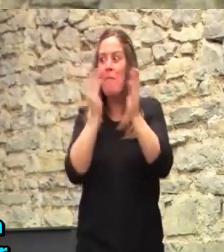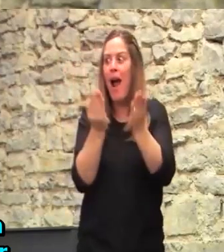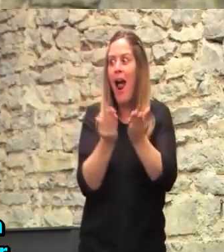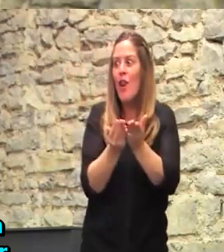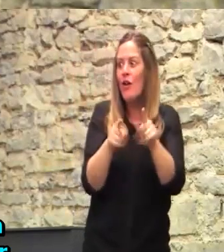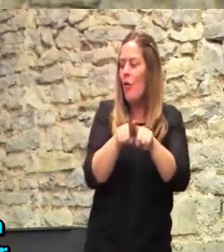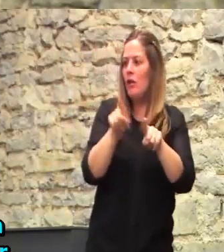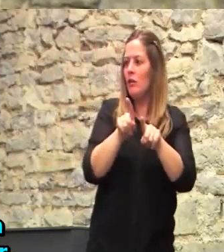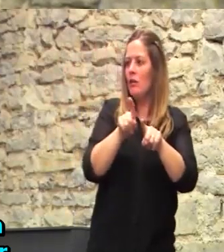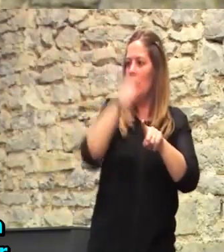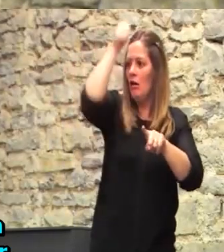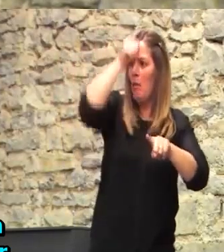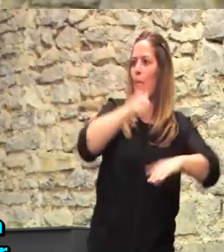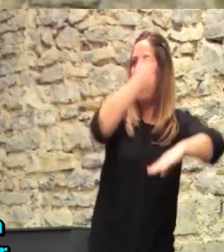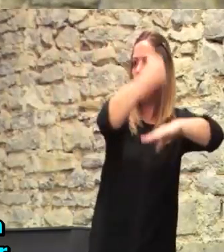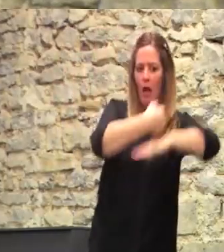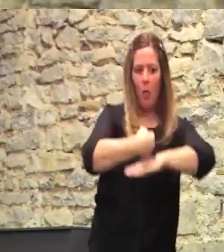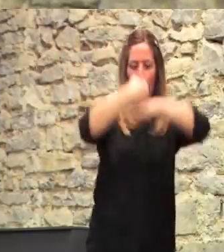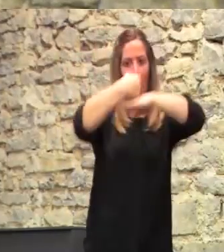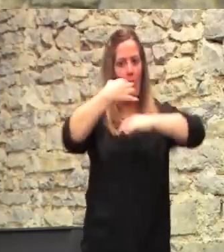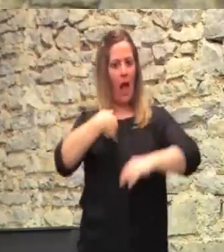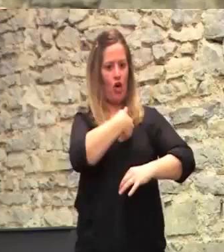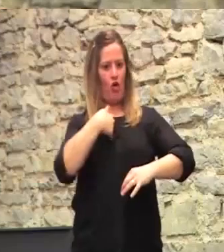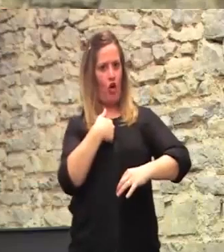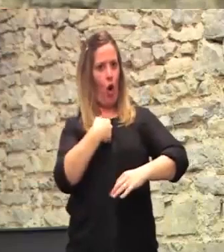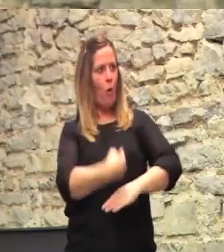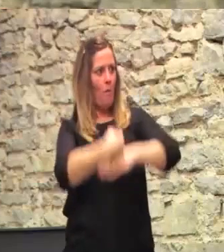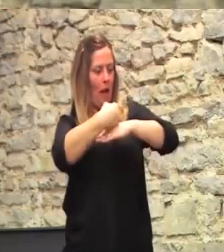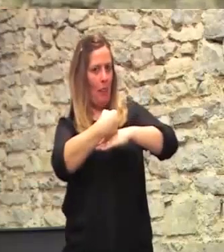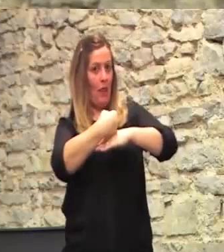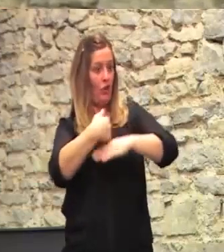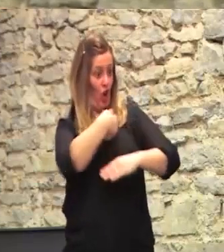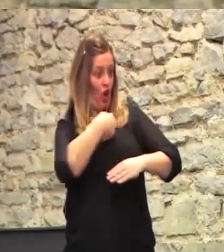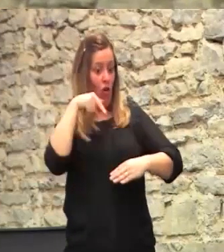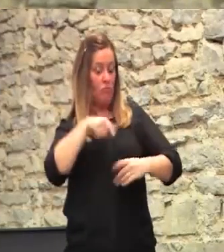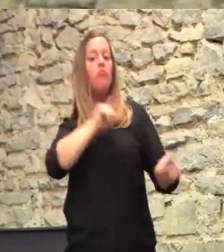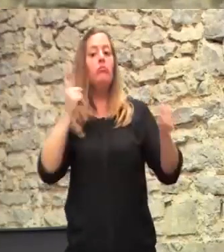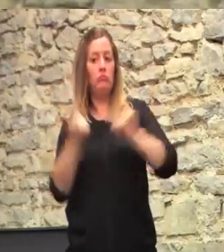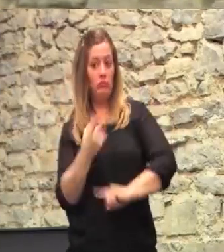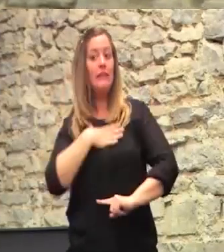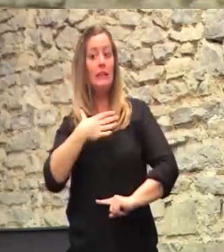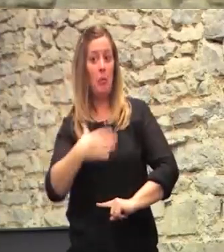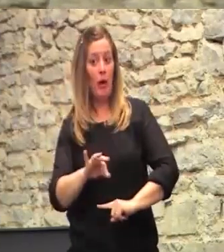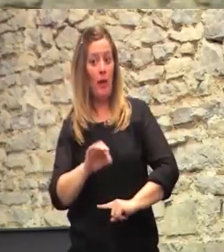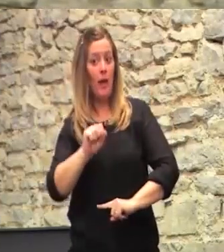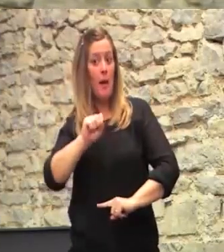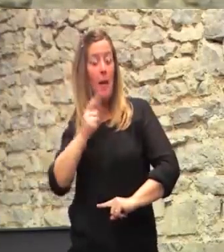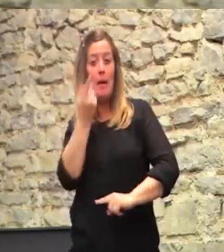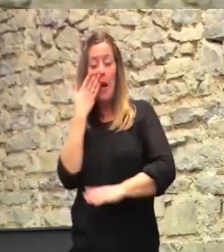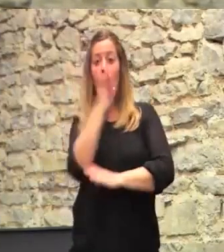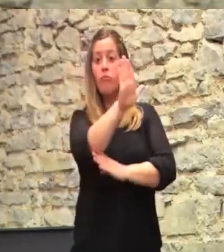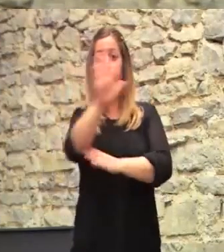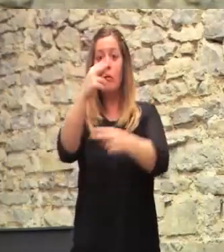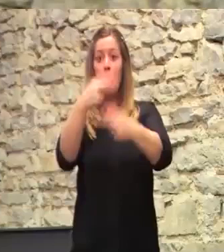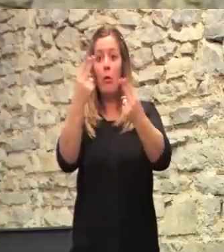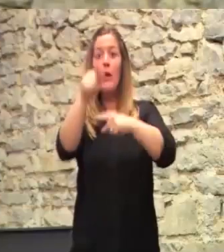una decisión del patriarcado de ponernos en esos lugares por lo tanto esto se puede cambiar primero mostremos lo y después te intentemos cambiar